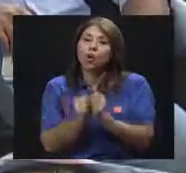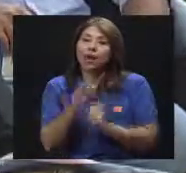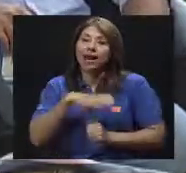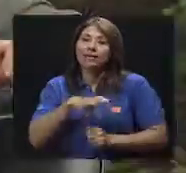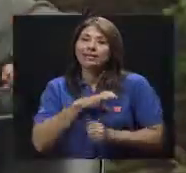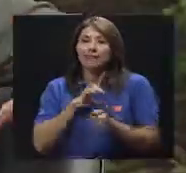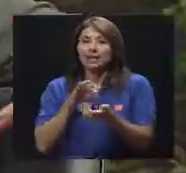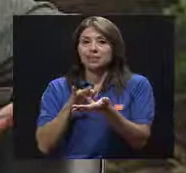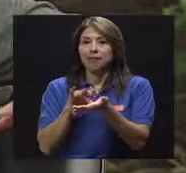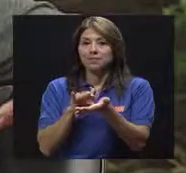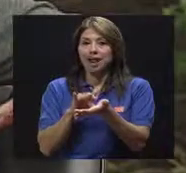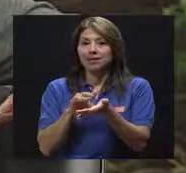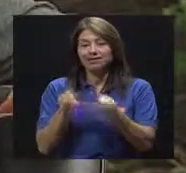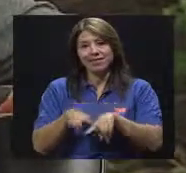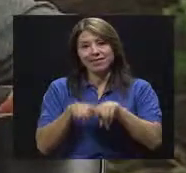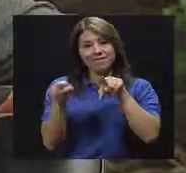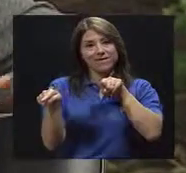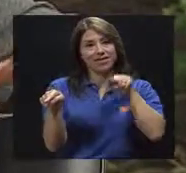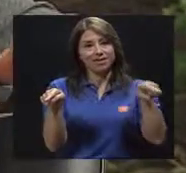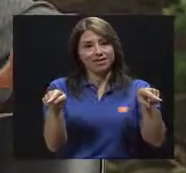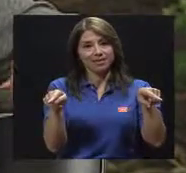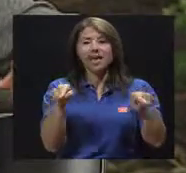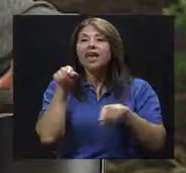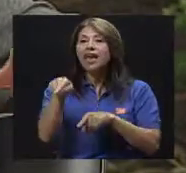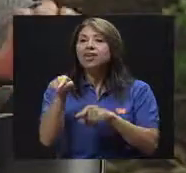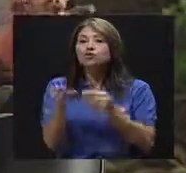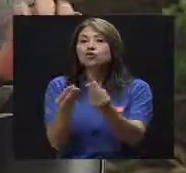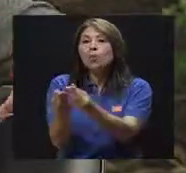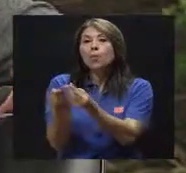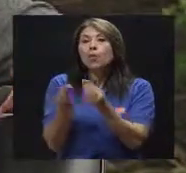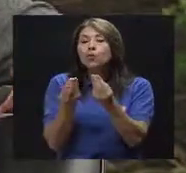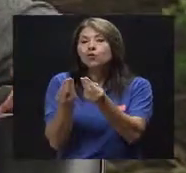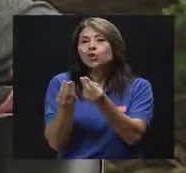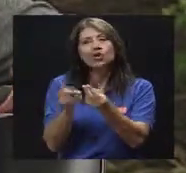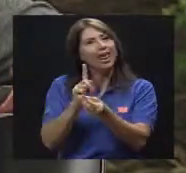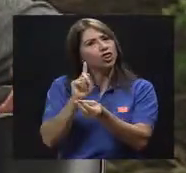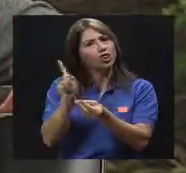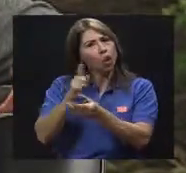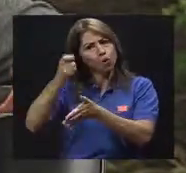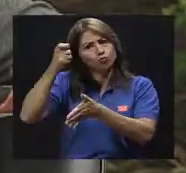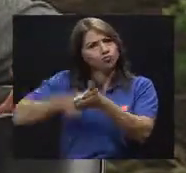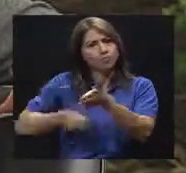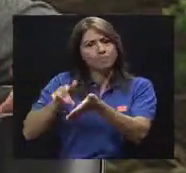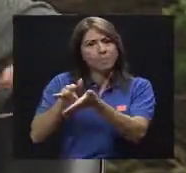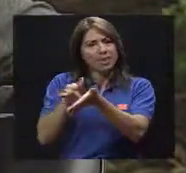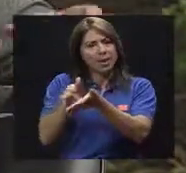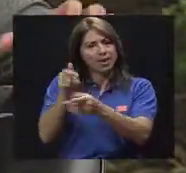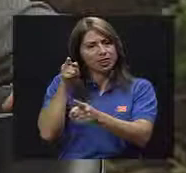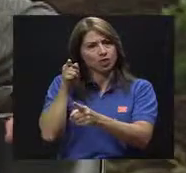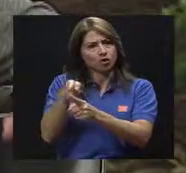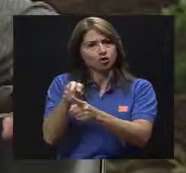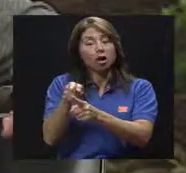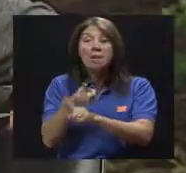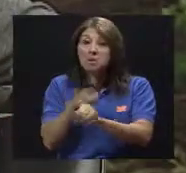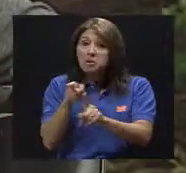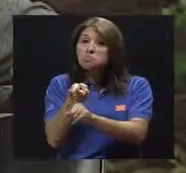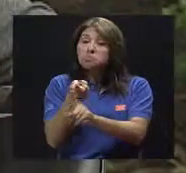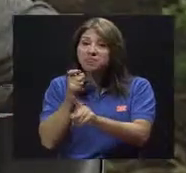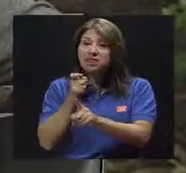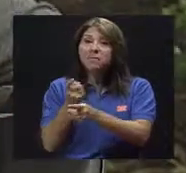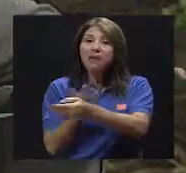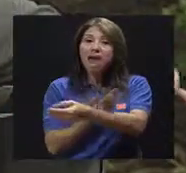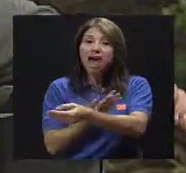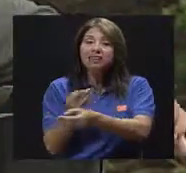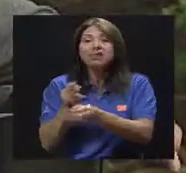la redundancia. Ahí la cosa es diferente. Son productos que no son estrictamente medicamentos según la legislación, que vienen de plantas y que